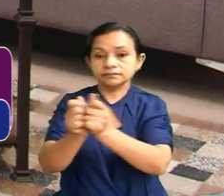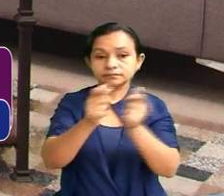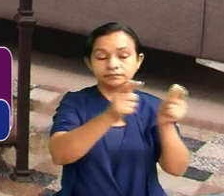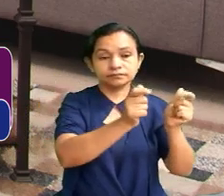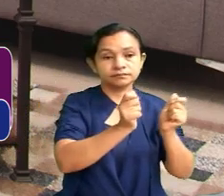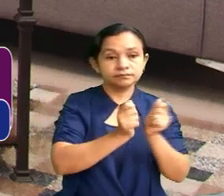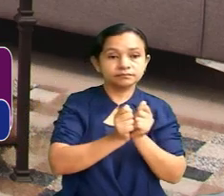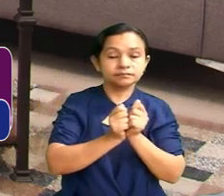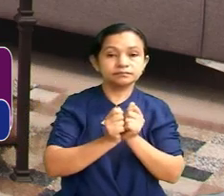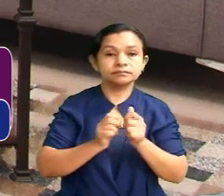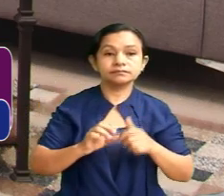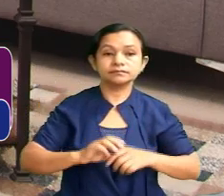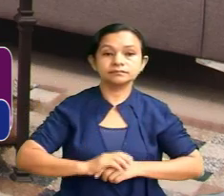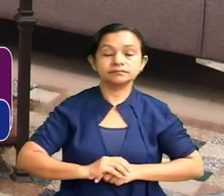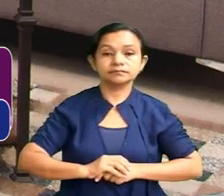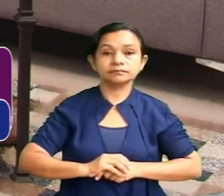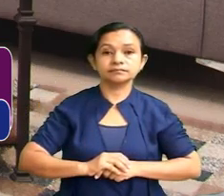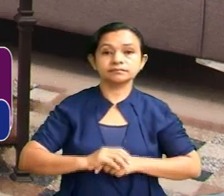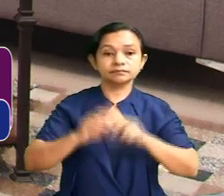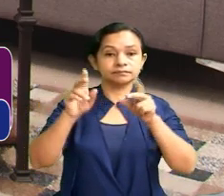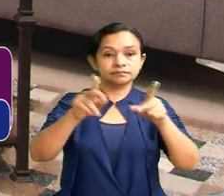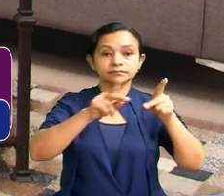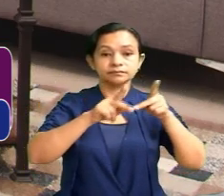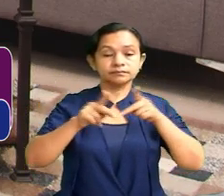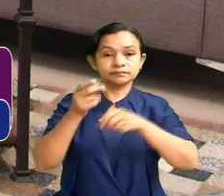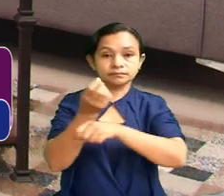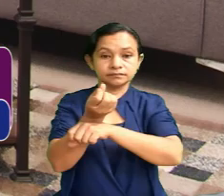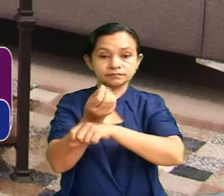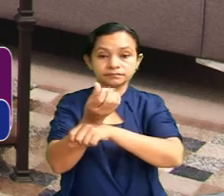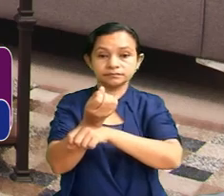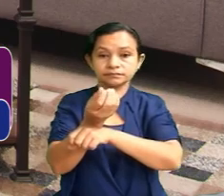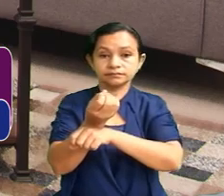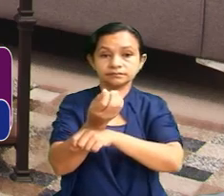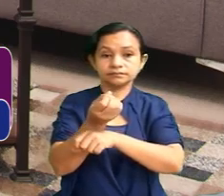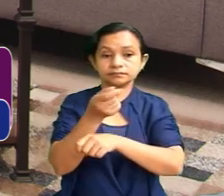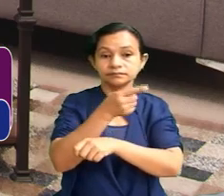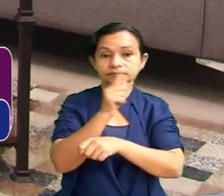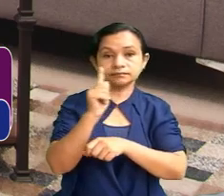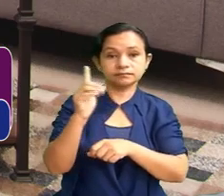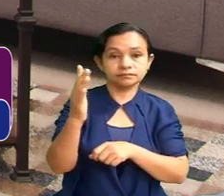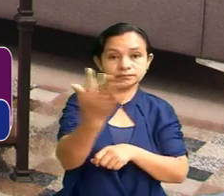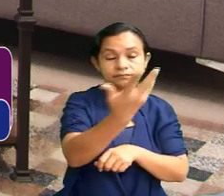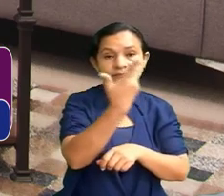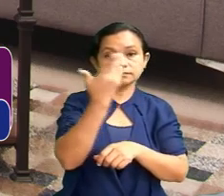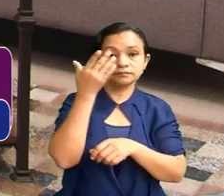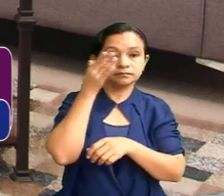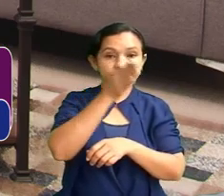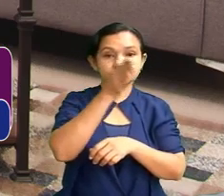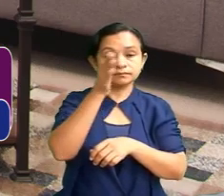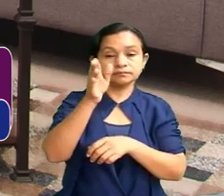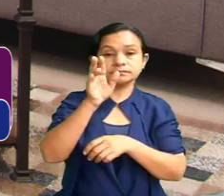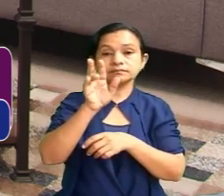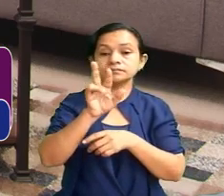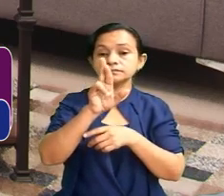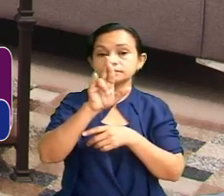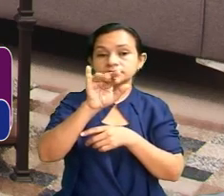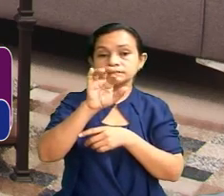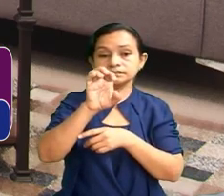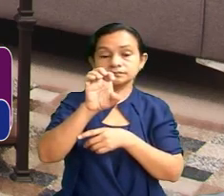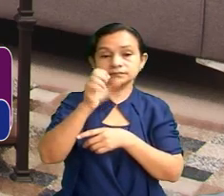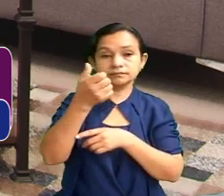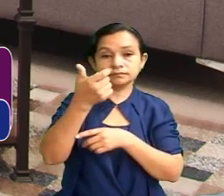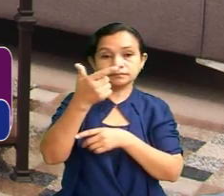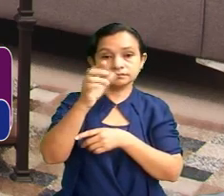seguridad el personal de las alcaldías destinados a todo lo que tiene que ver con gestión de riesgos y con las instituciones